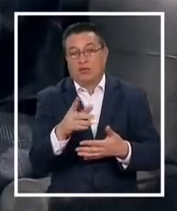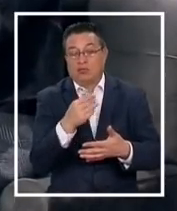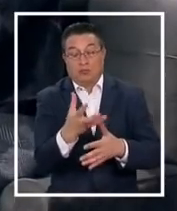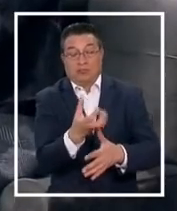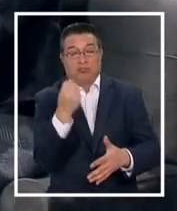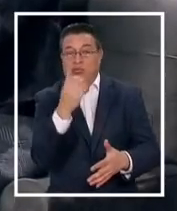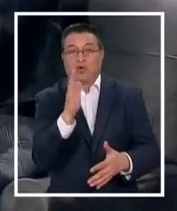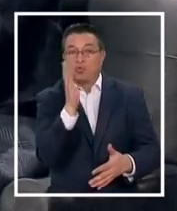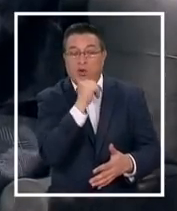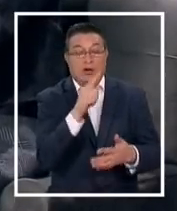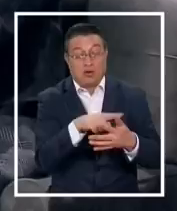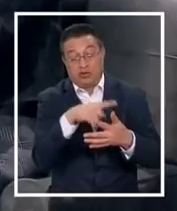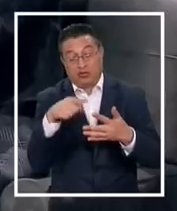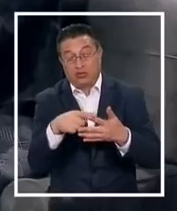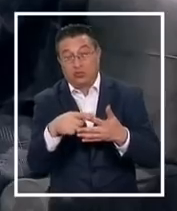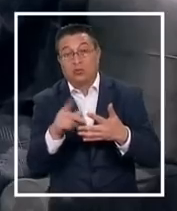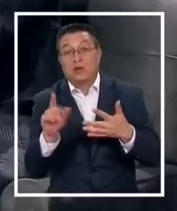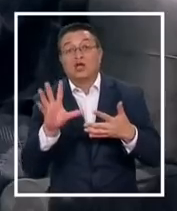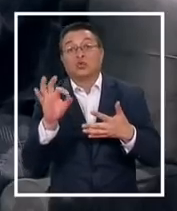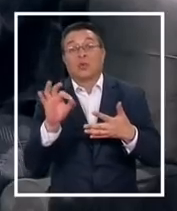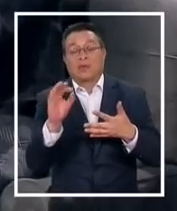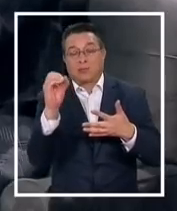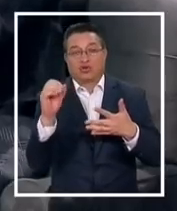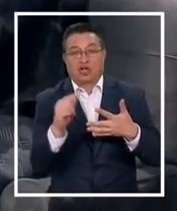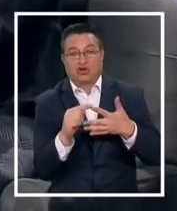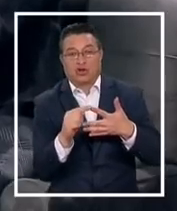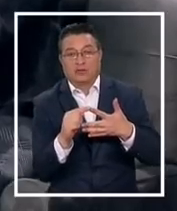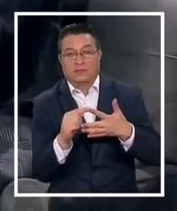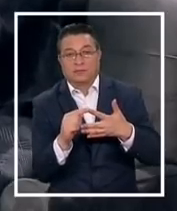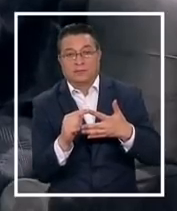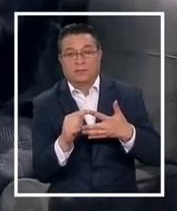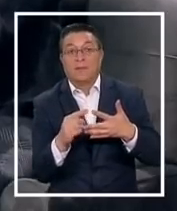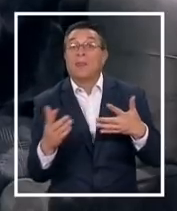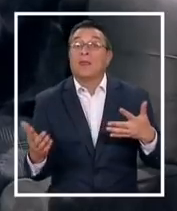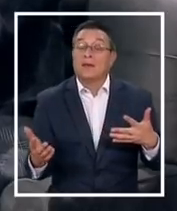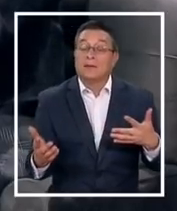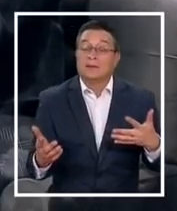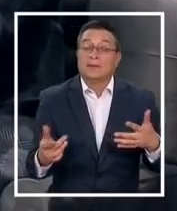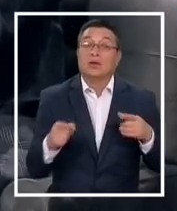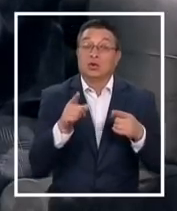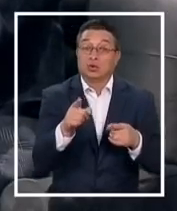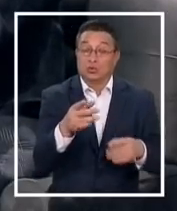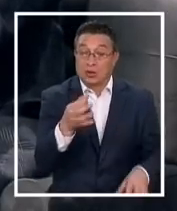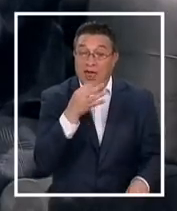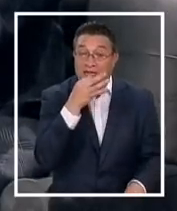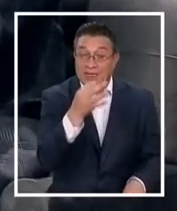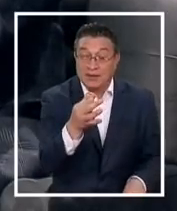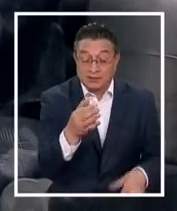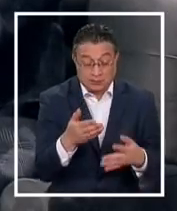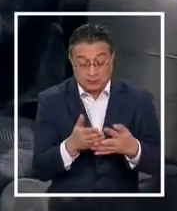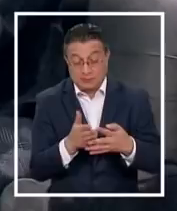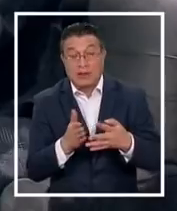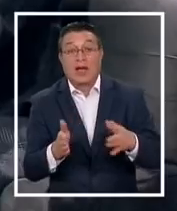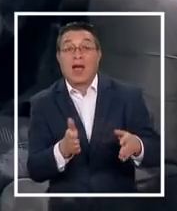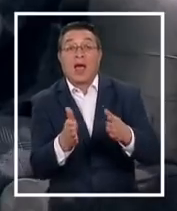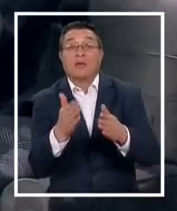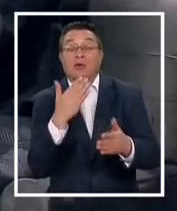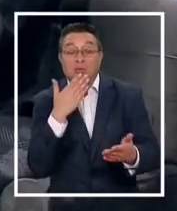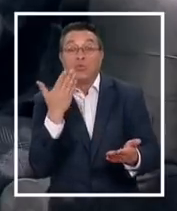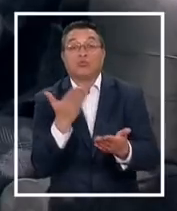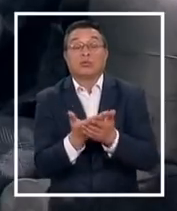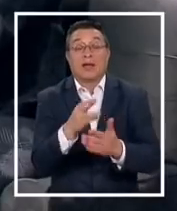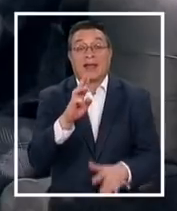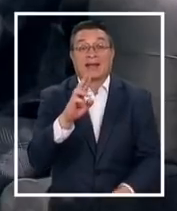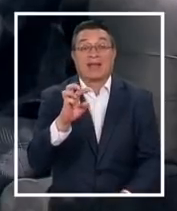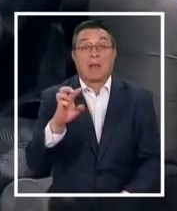que retirar. En el segundo quintil es de un 50%. Entonces, cuando tú me dices la alternativa a lo que propone Andrea